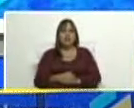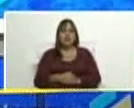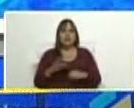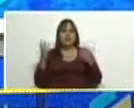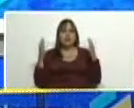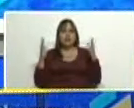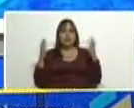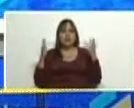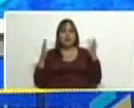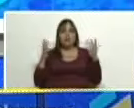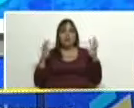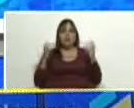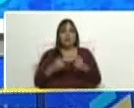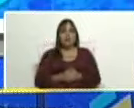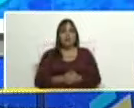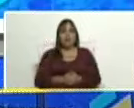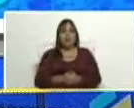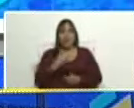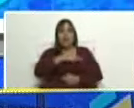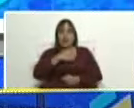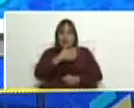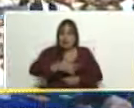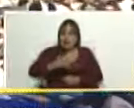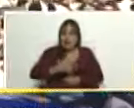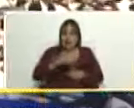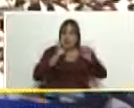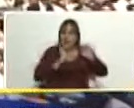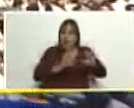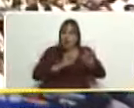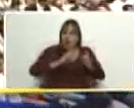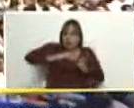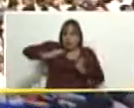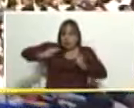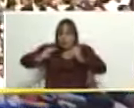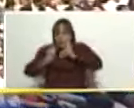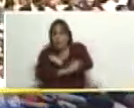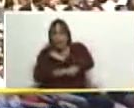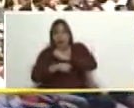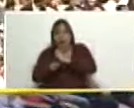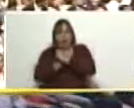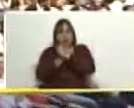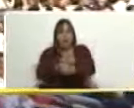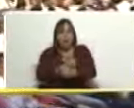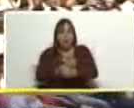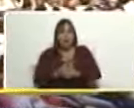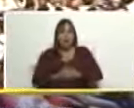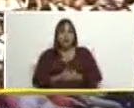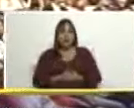Y convertimos en dolor en amor.